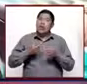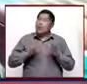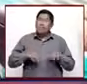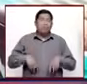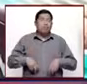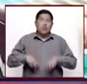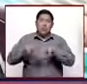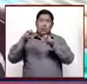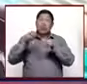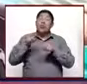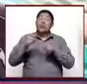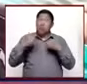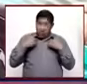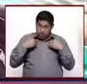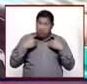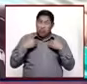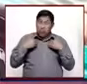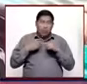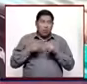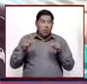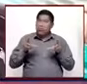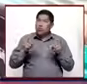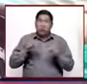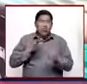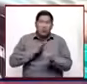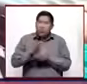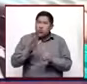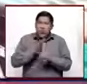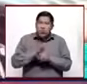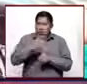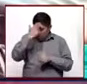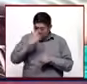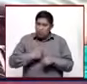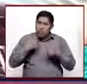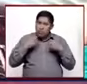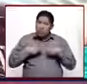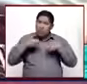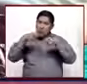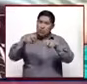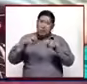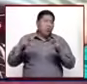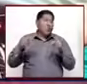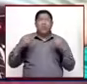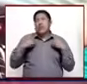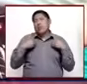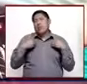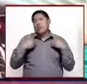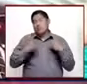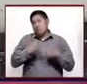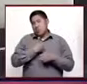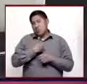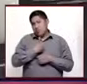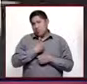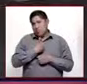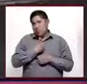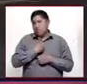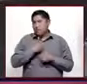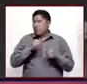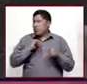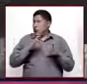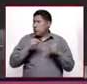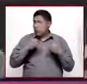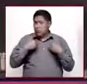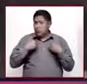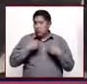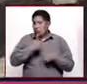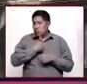Ah, o sea que usted tiene acá combustible, sí, pero no tiene para usted para llegar, claro, a su destino. No tengo yo para mi consumo. Sí. Pero yo no tengo para mi